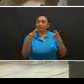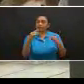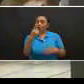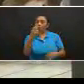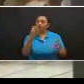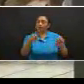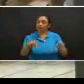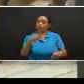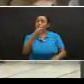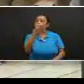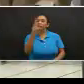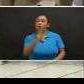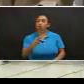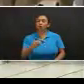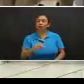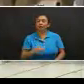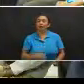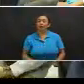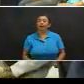disciplina